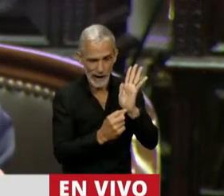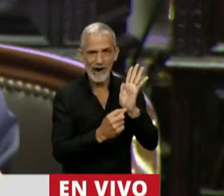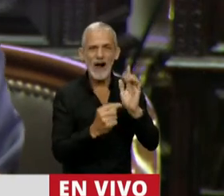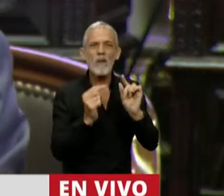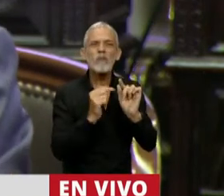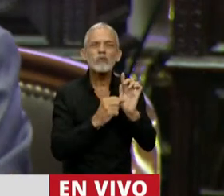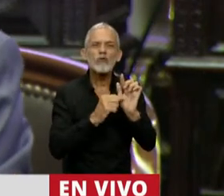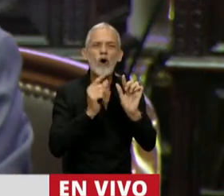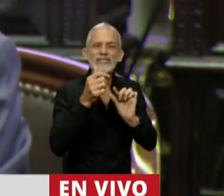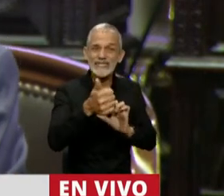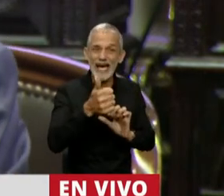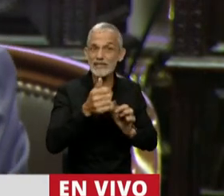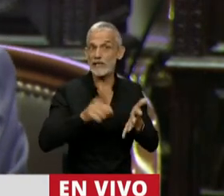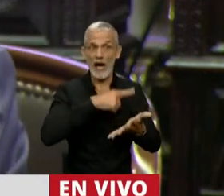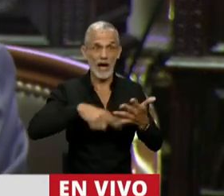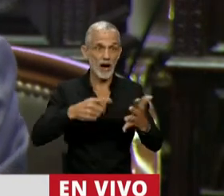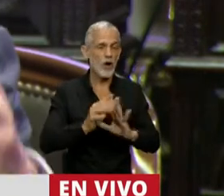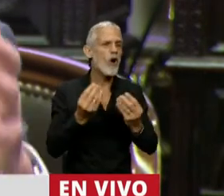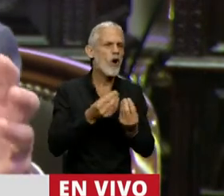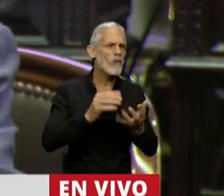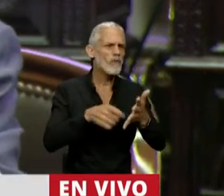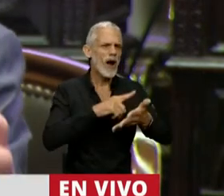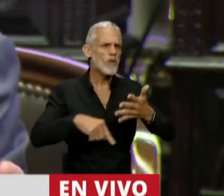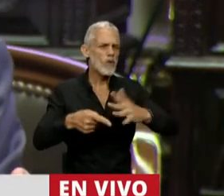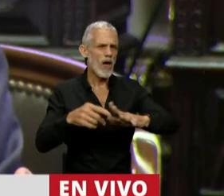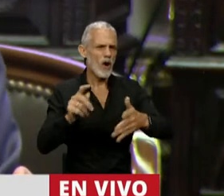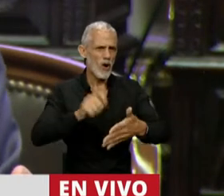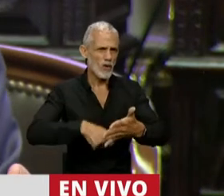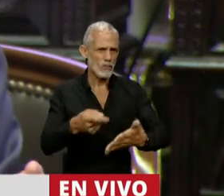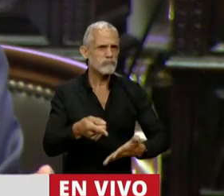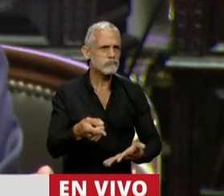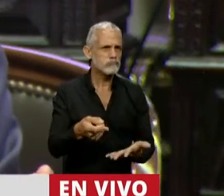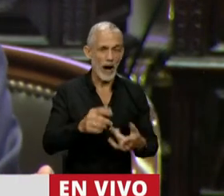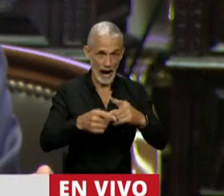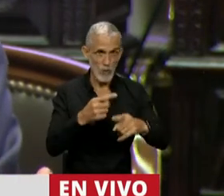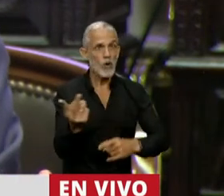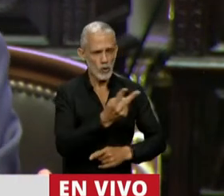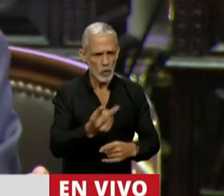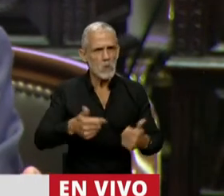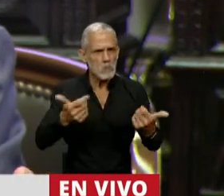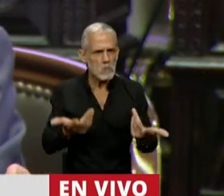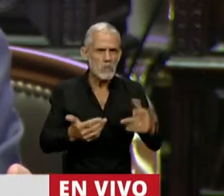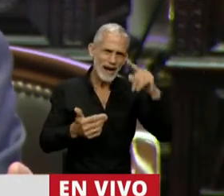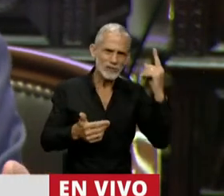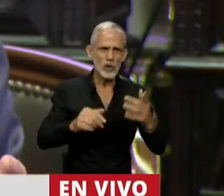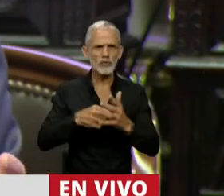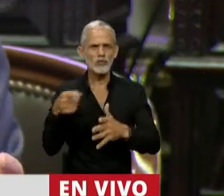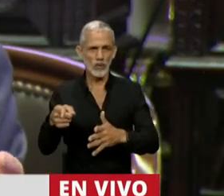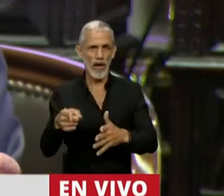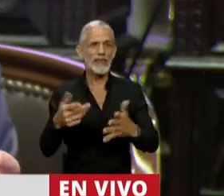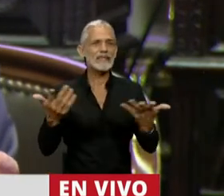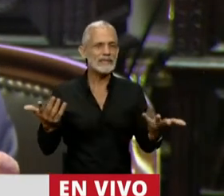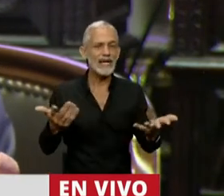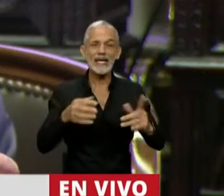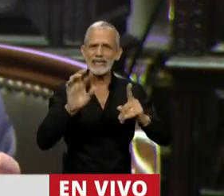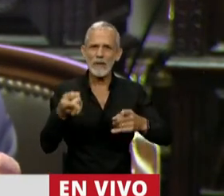de la Constitución, que no solo reitera la necesidad del acuerdo entre las jurisdicciones involucradas, sino que